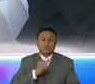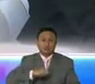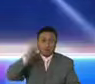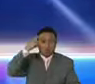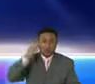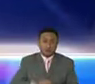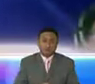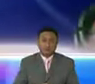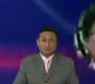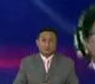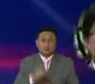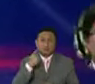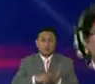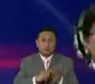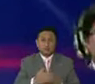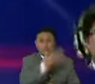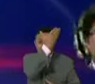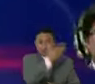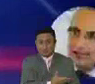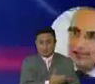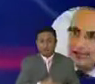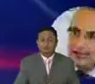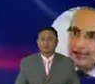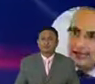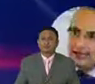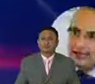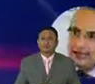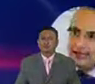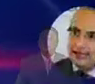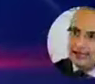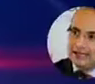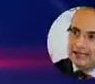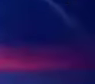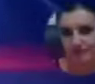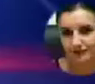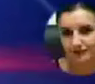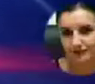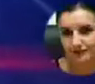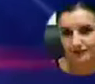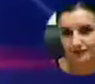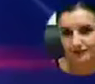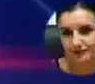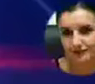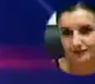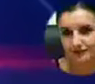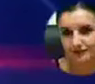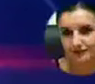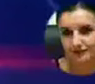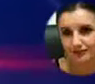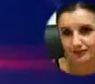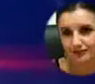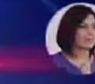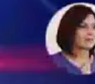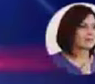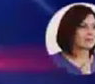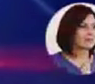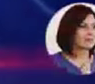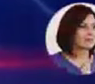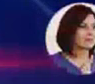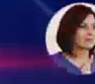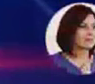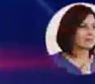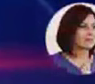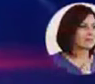gobierno: Javier Zavala, Pablo Venegas, Fabián Corral, Pablo Dávila, Larisa Marangoni, Rosana Alvarado, María